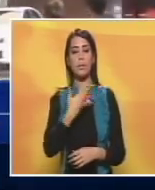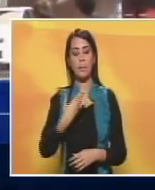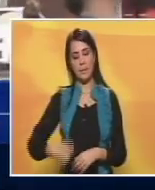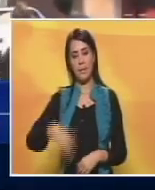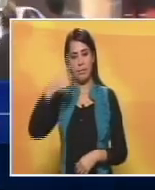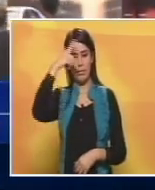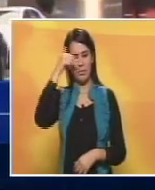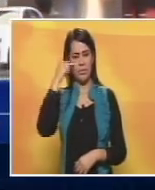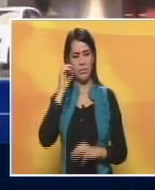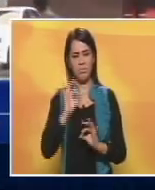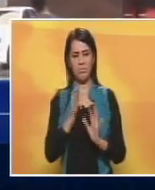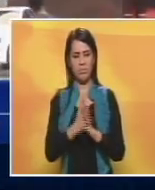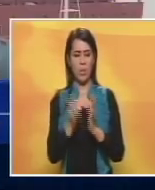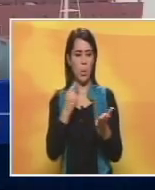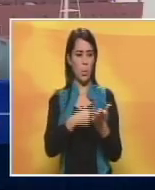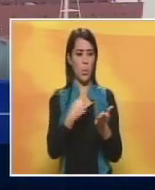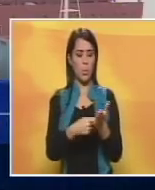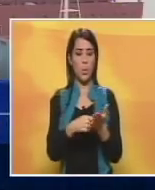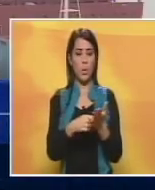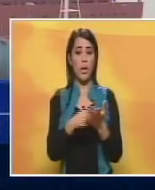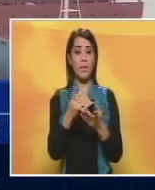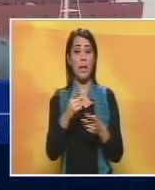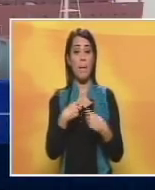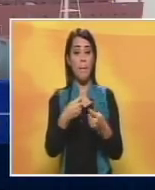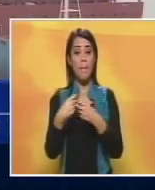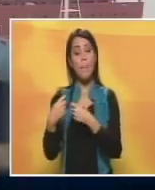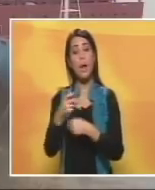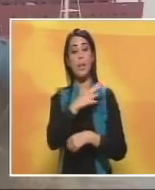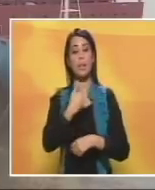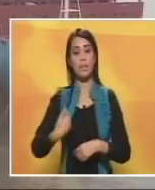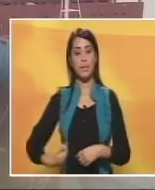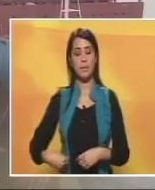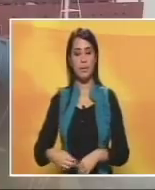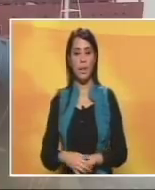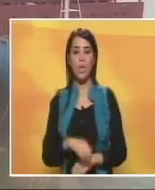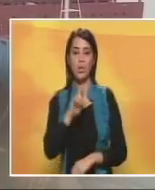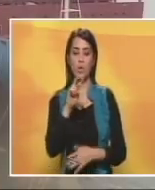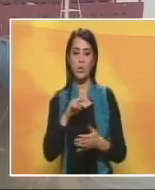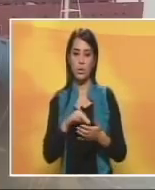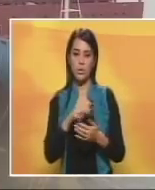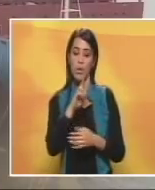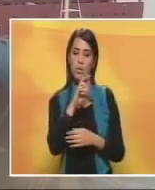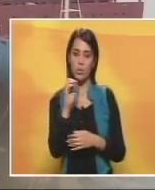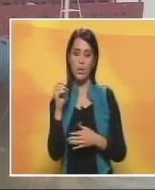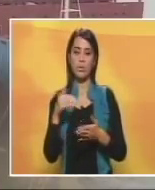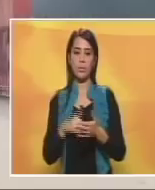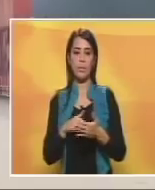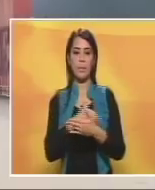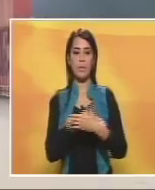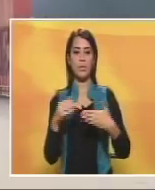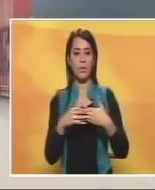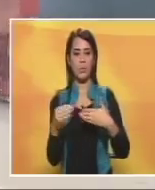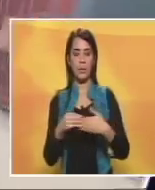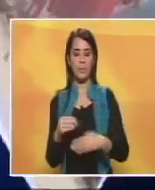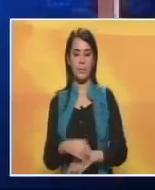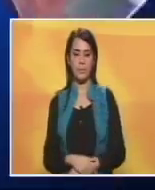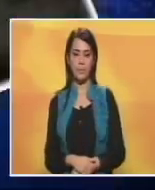aplicar aranceles a productos importados de China por valor de $200.000 millones.